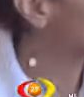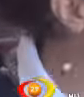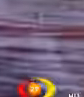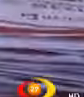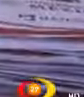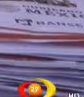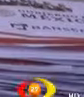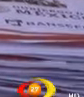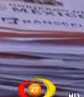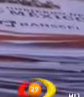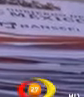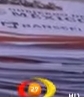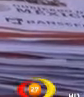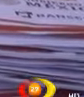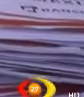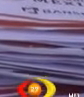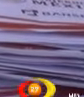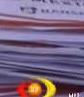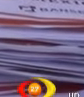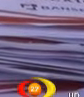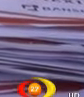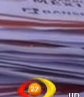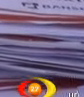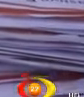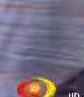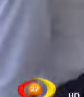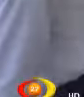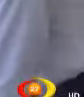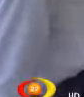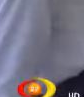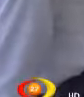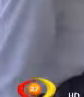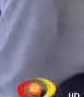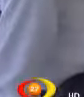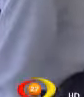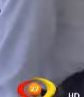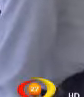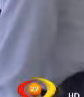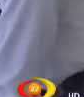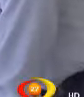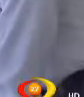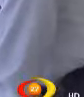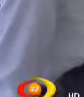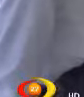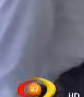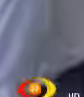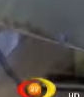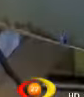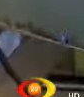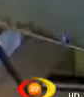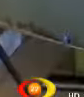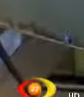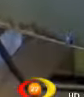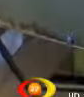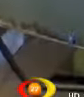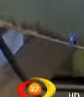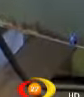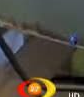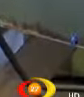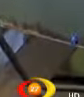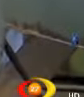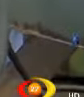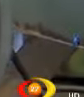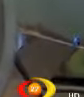programa de construcción de caminos a partir de aquí aseguró que el gobierno tiene finanzas sanas y que si bien el país no ha logrado el crecimiento